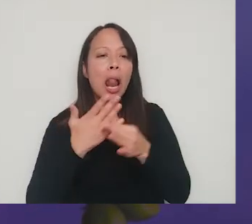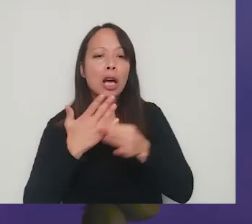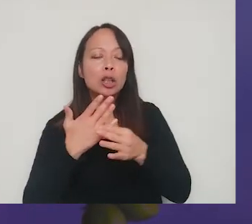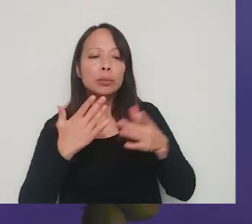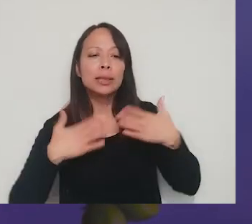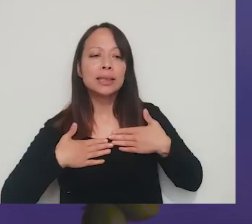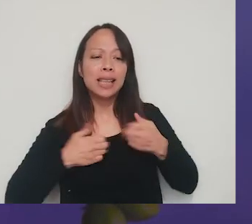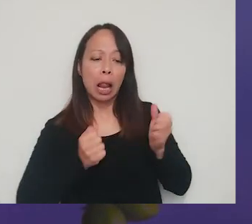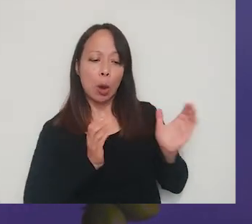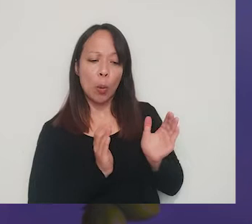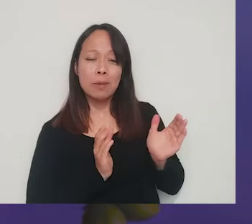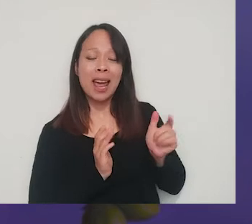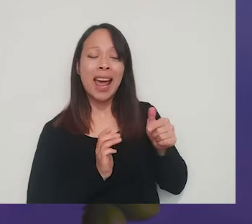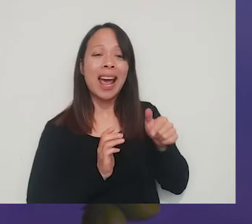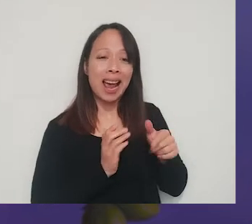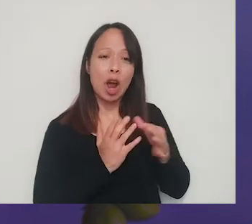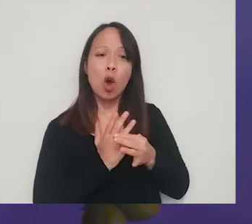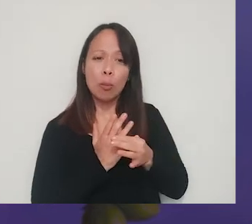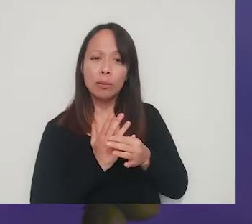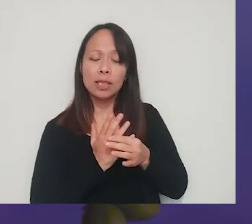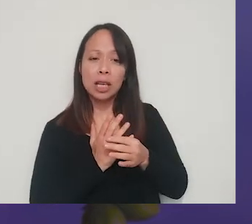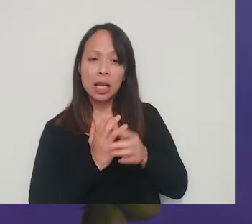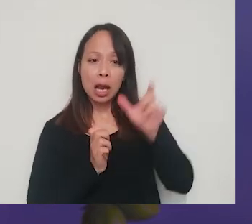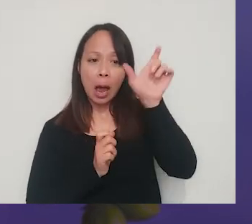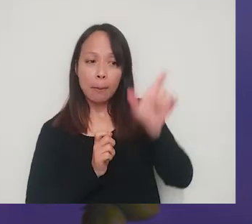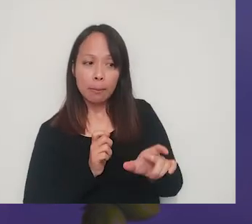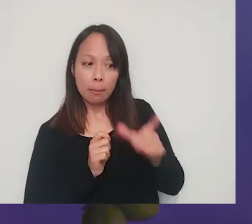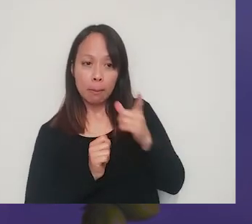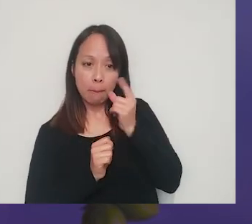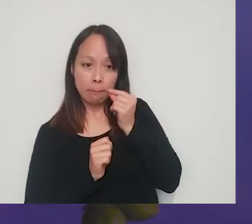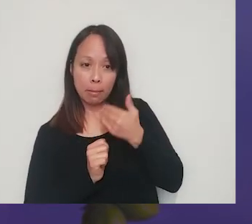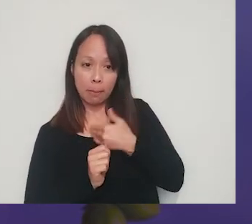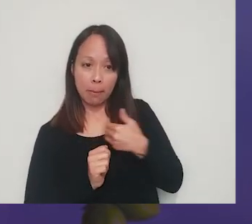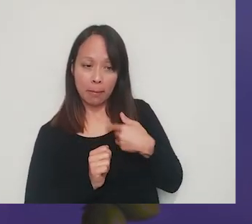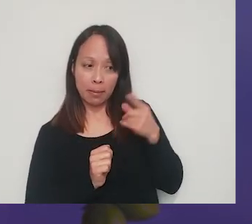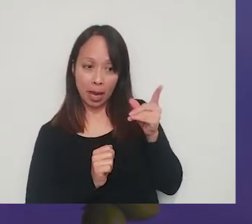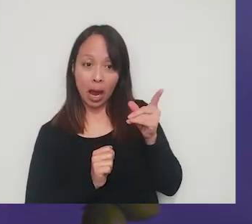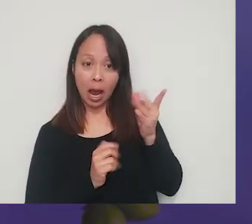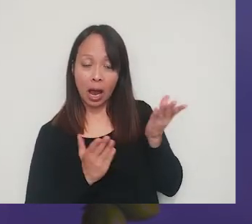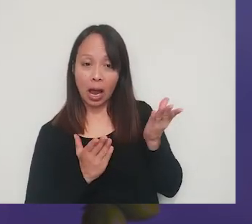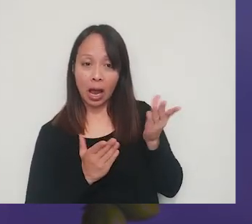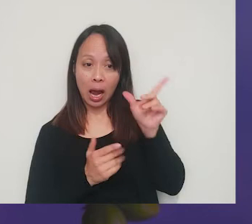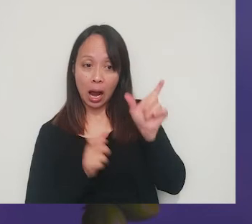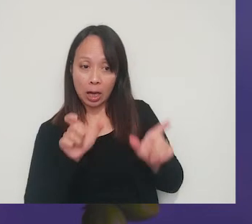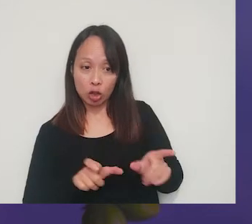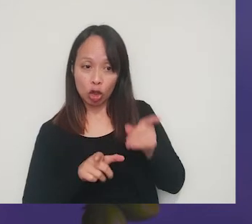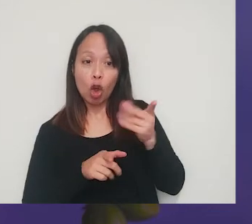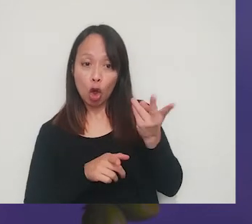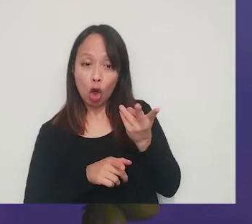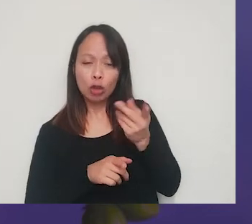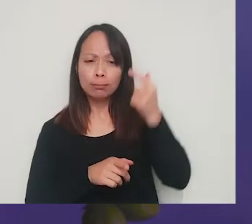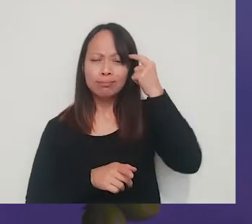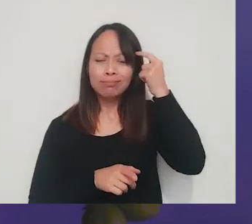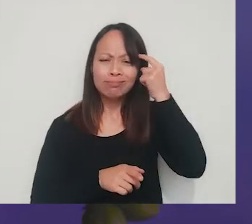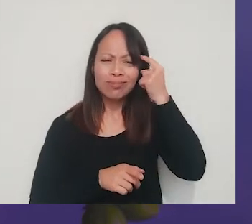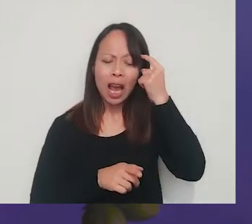estuviera comprometida la salud de la persona nacida, pero sí iba a estar comprometida la salud de los progenitores, la salud física y psíquica. El caso que llega a la Corte es